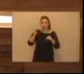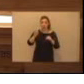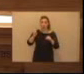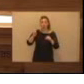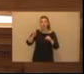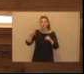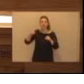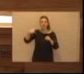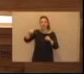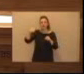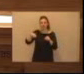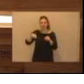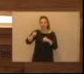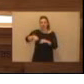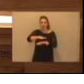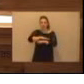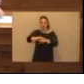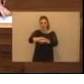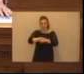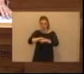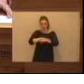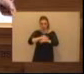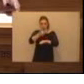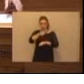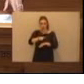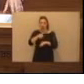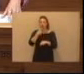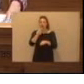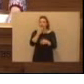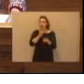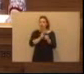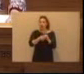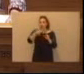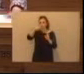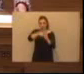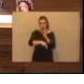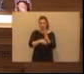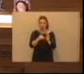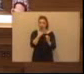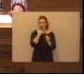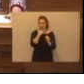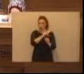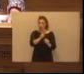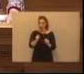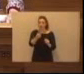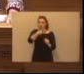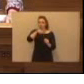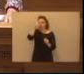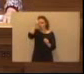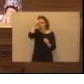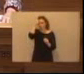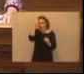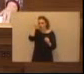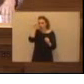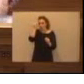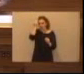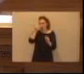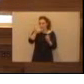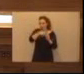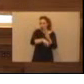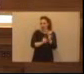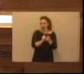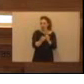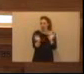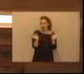y ministro. Desconocemos si ha habido algún cambio normativo, que nosotros sepamos, no hubo ningún cambio normativo,